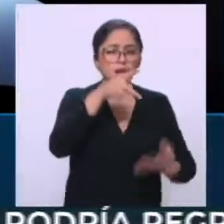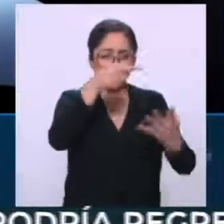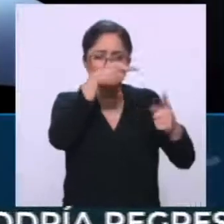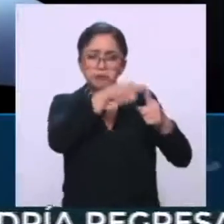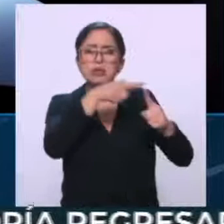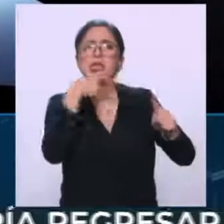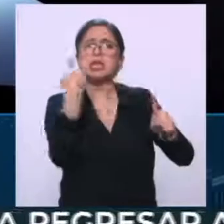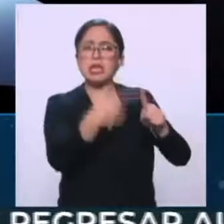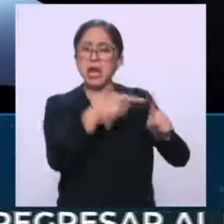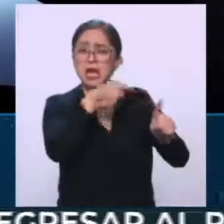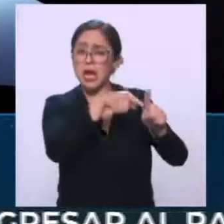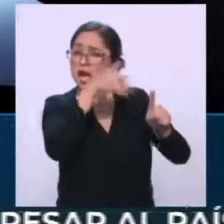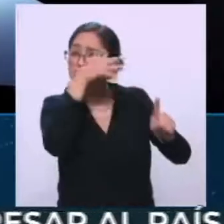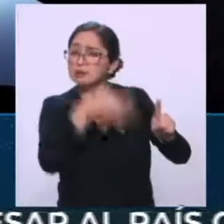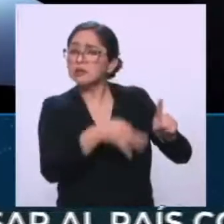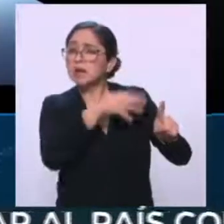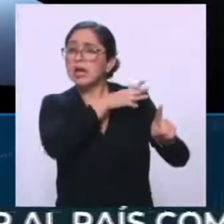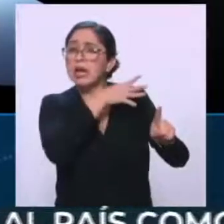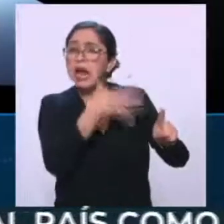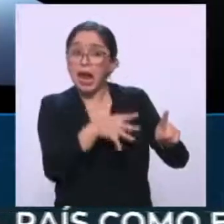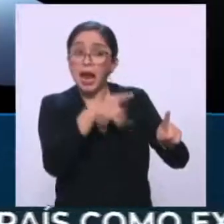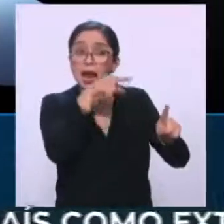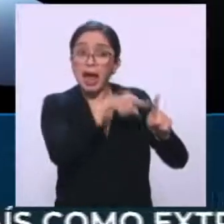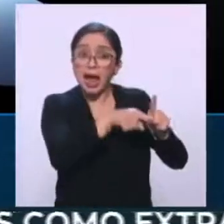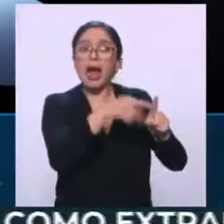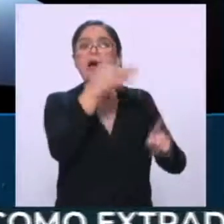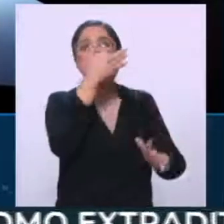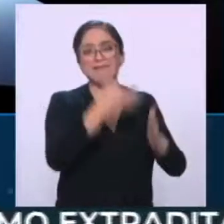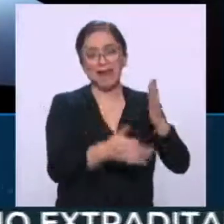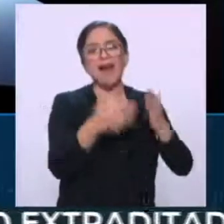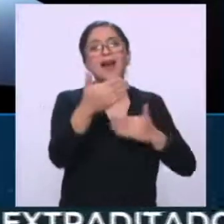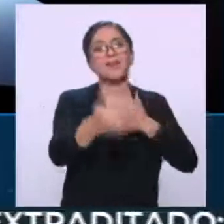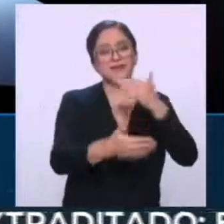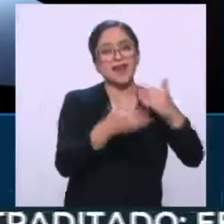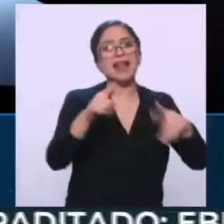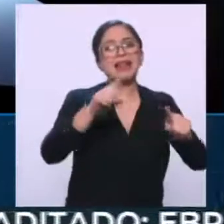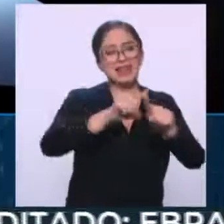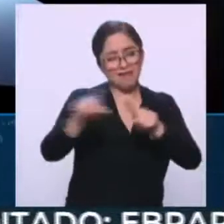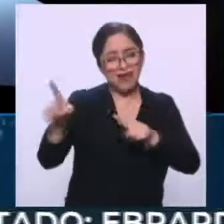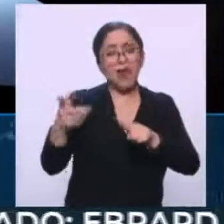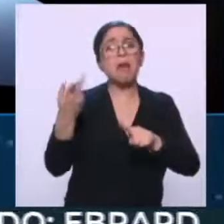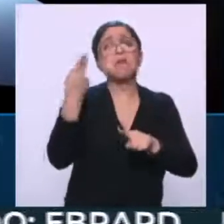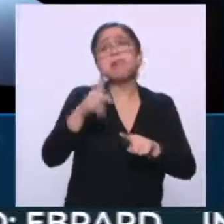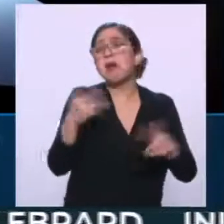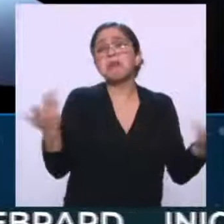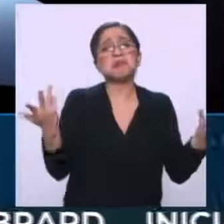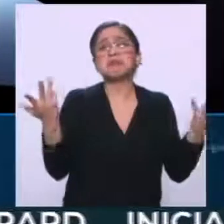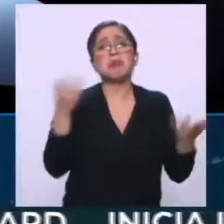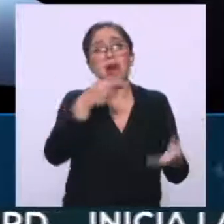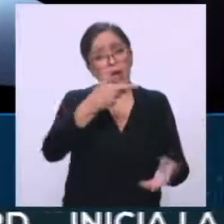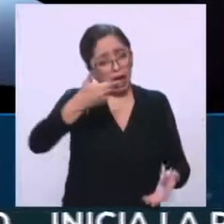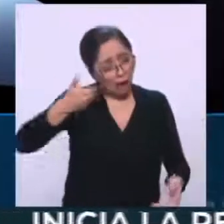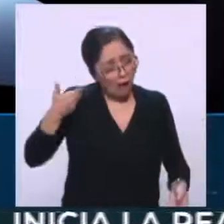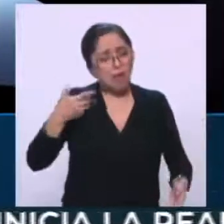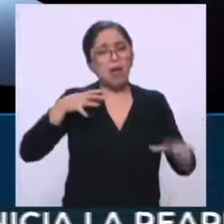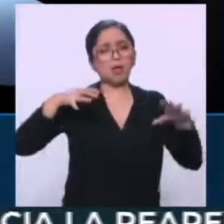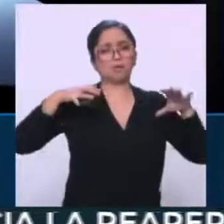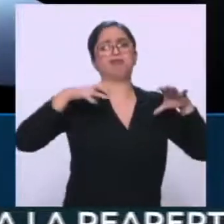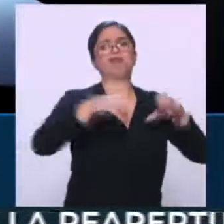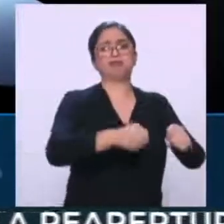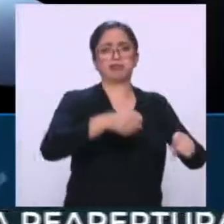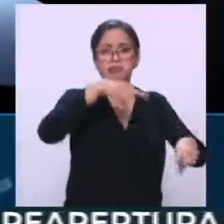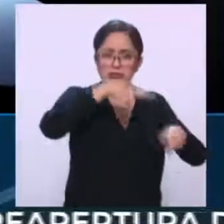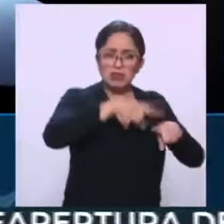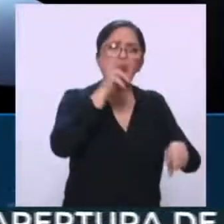Cienfuegos, y a lo mejor la historia habría sido distinta. Habría sido en México la investigación inicial y también la detención, o por lo menos el